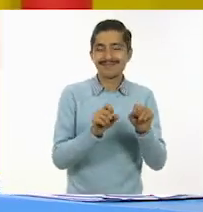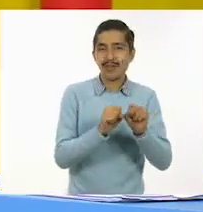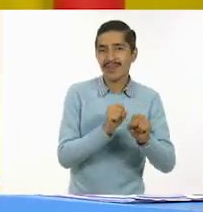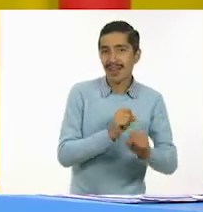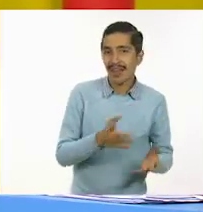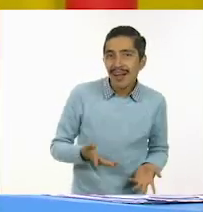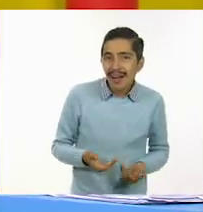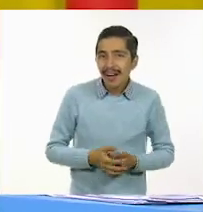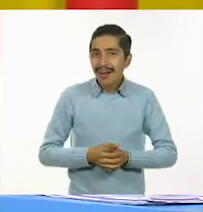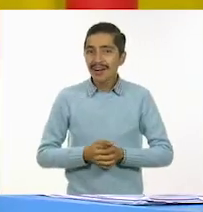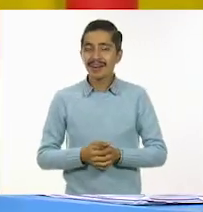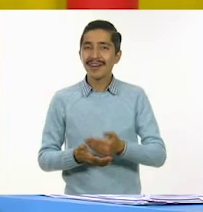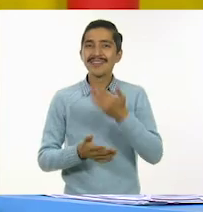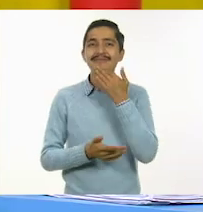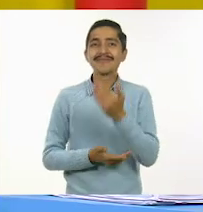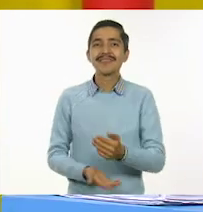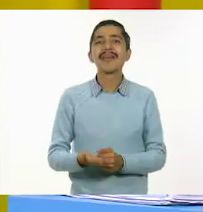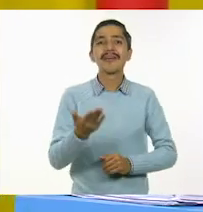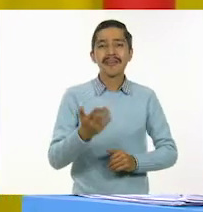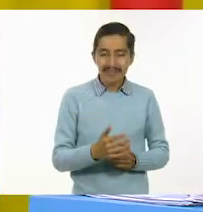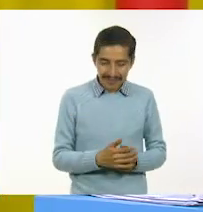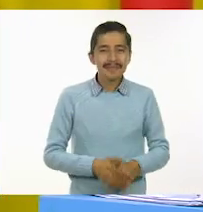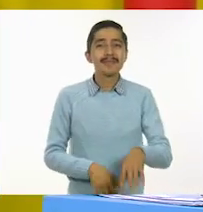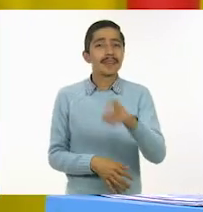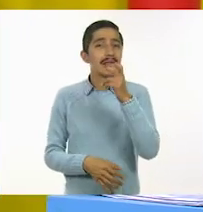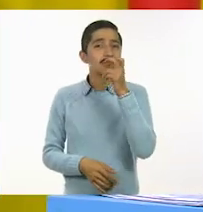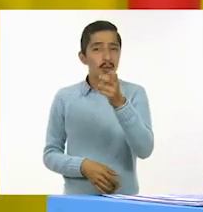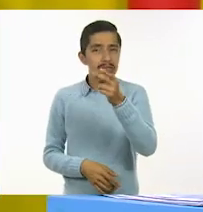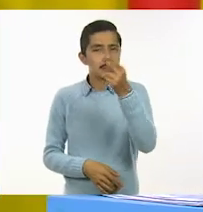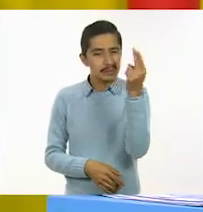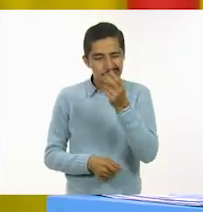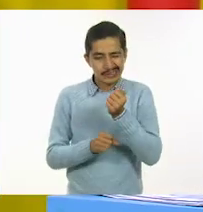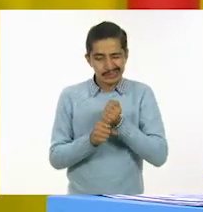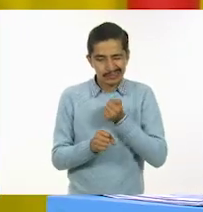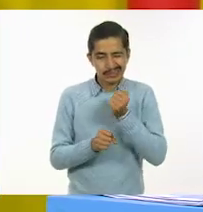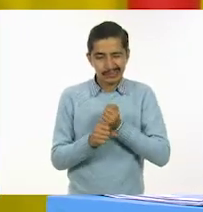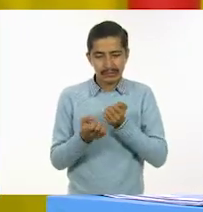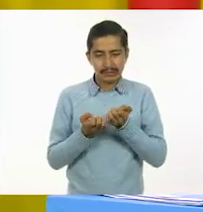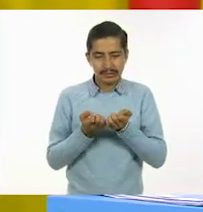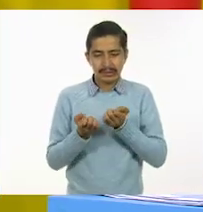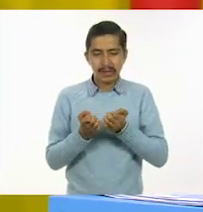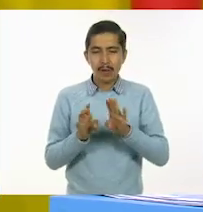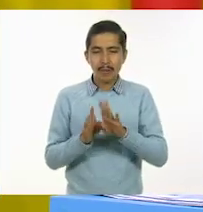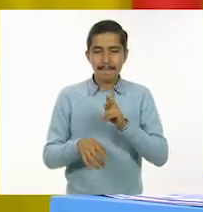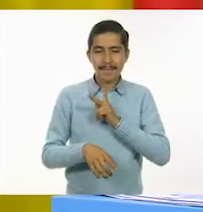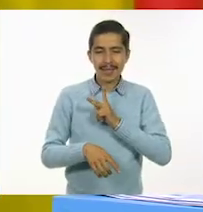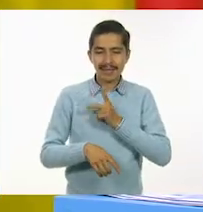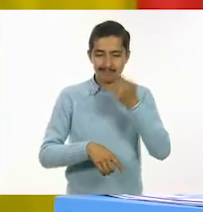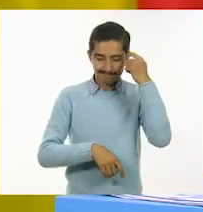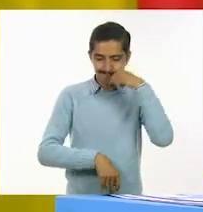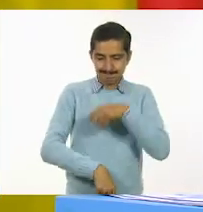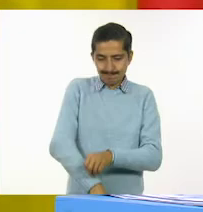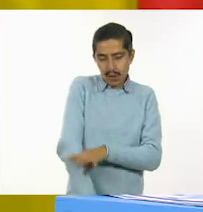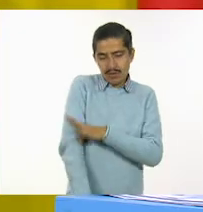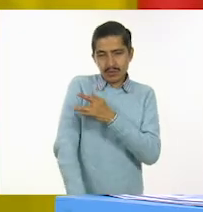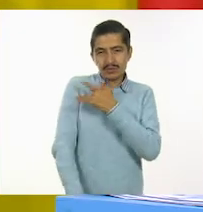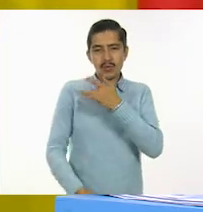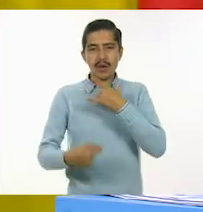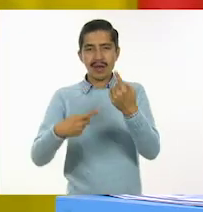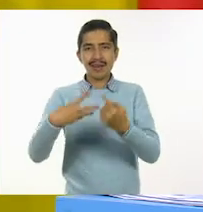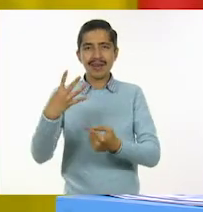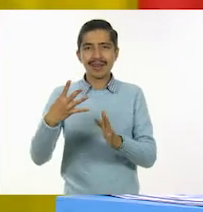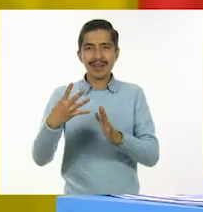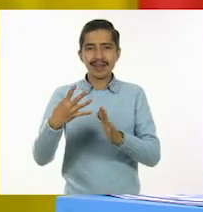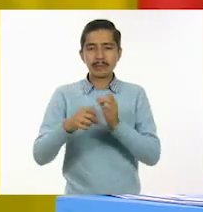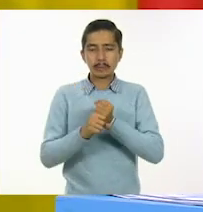bien! Sí. Por eso tenemos que practicar el manejo de nuestras emociones. No es nada fácil, pero con